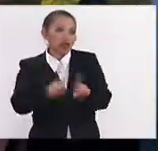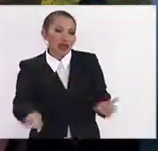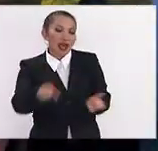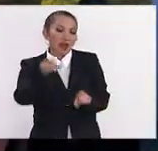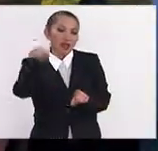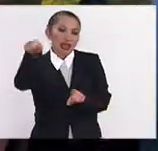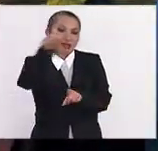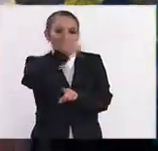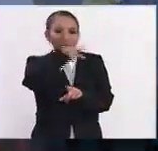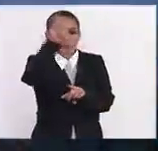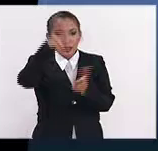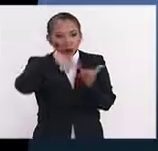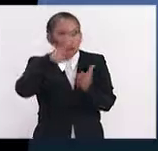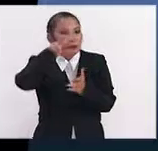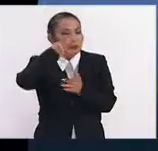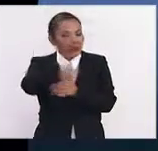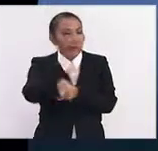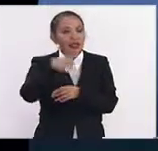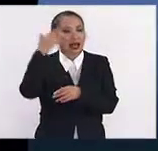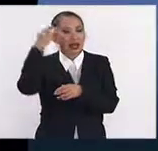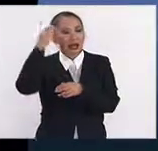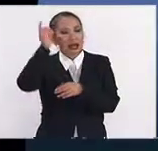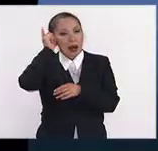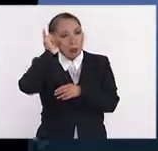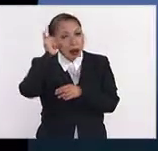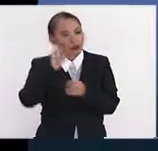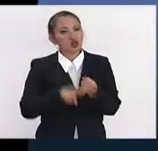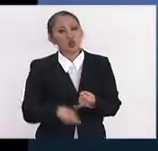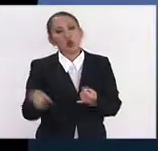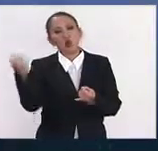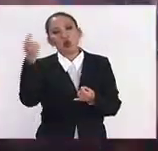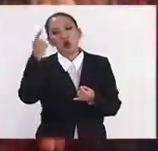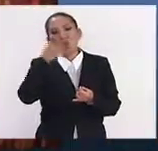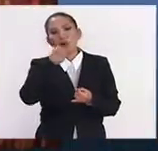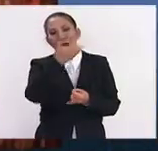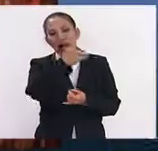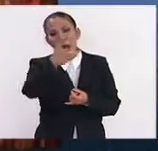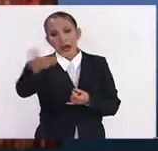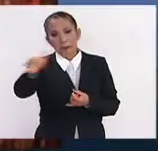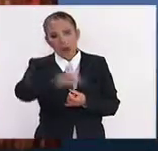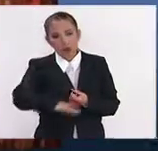otro tipo de pinturas. Ahí estamos viendo una de caballos, una con un campesino.